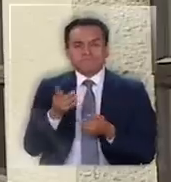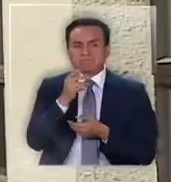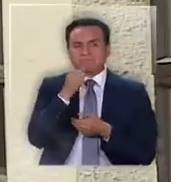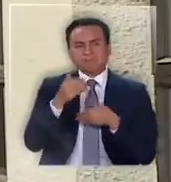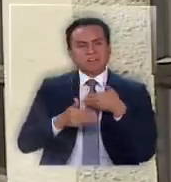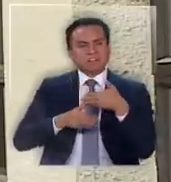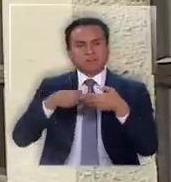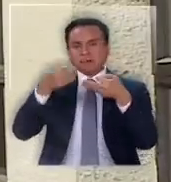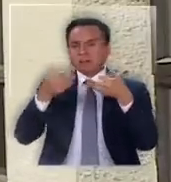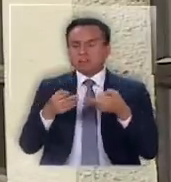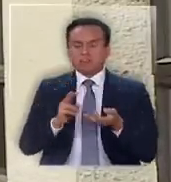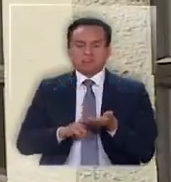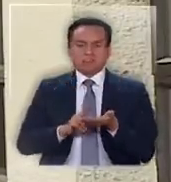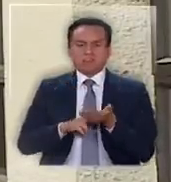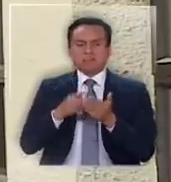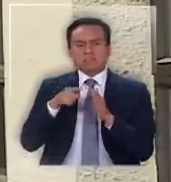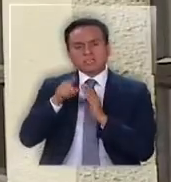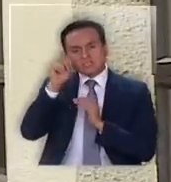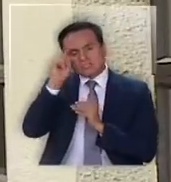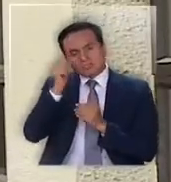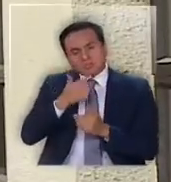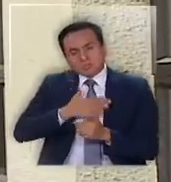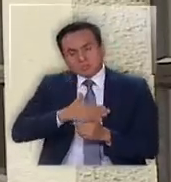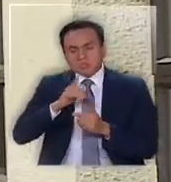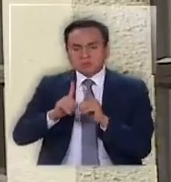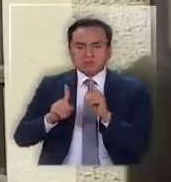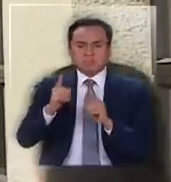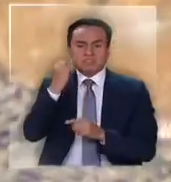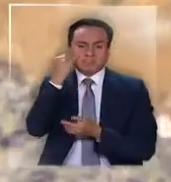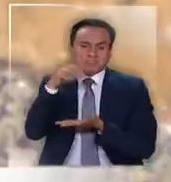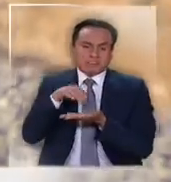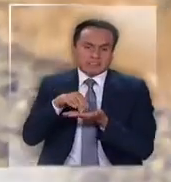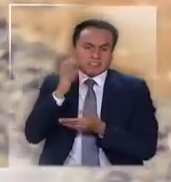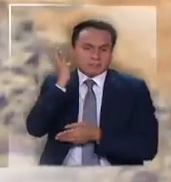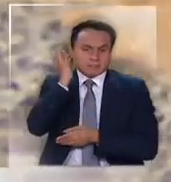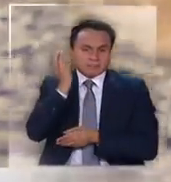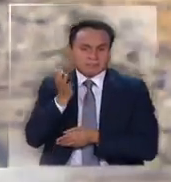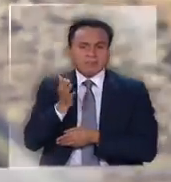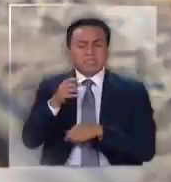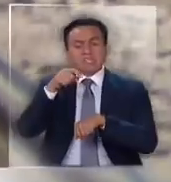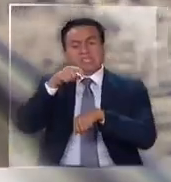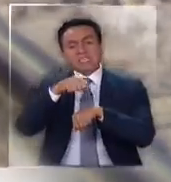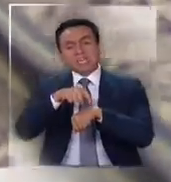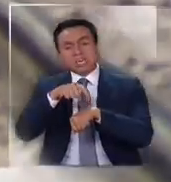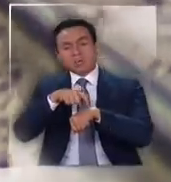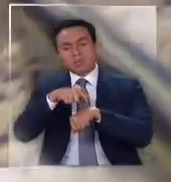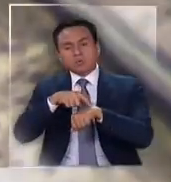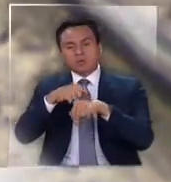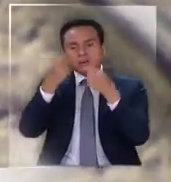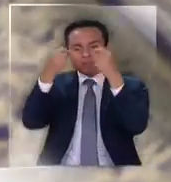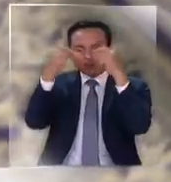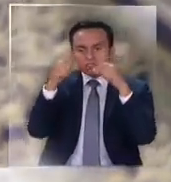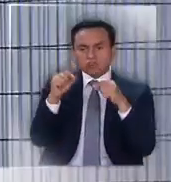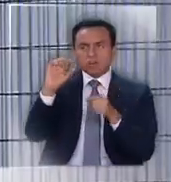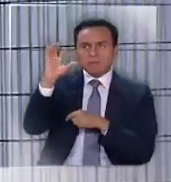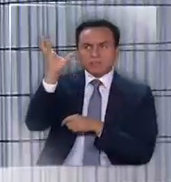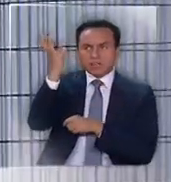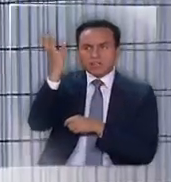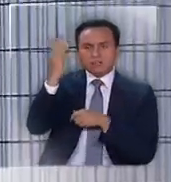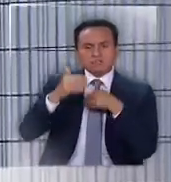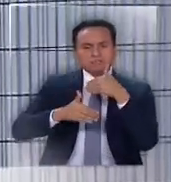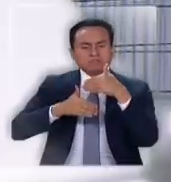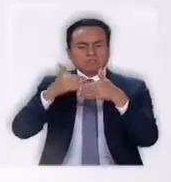un avance concreto en realidad más allá de las intenciones de la intendenta. Los tiempos de evaluación ambiental han